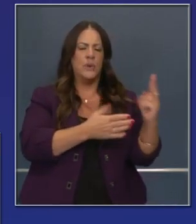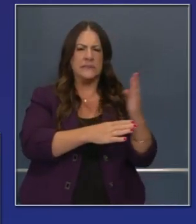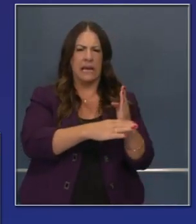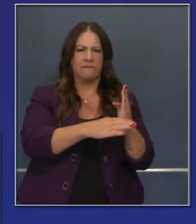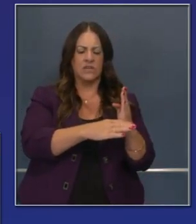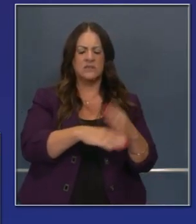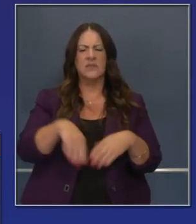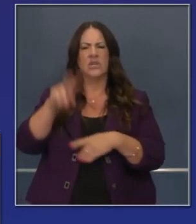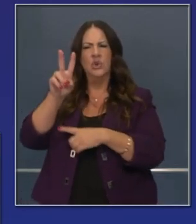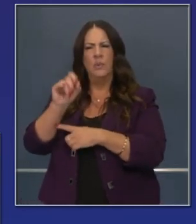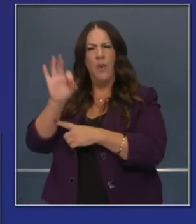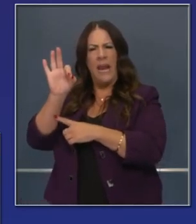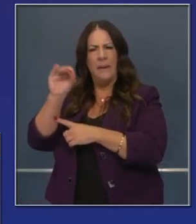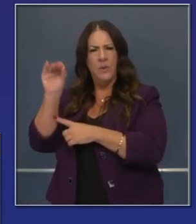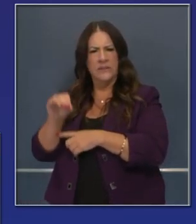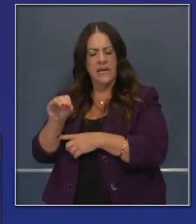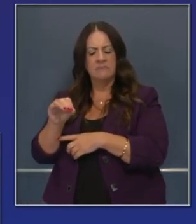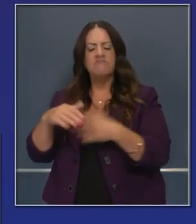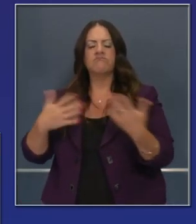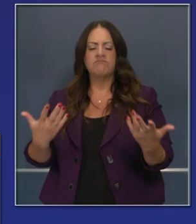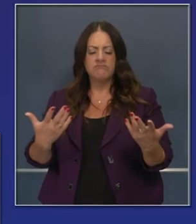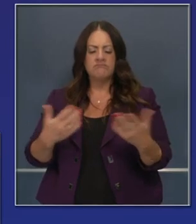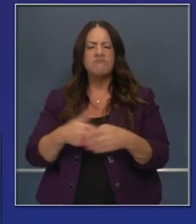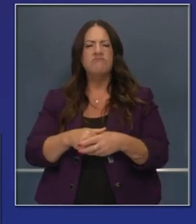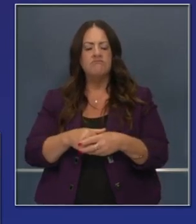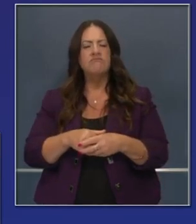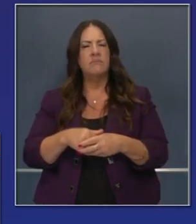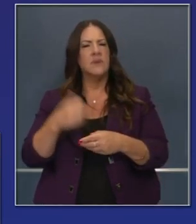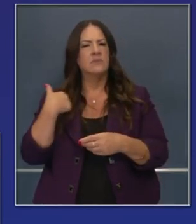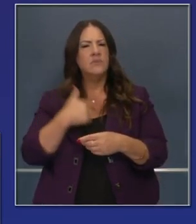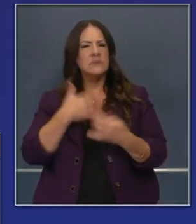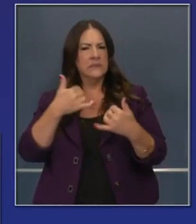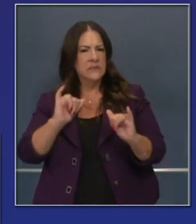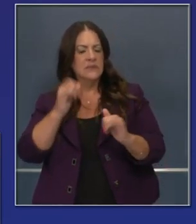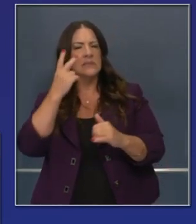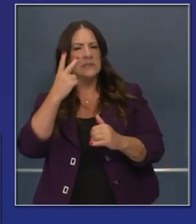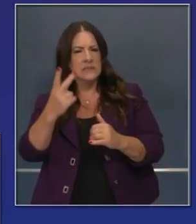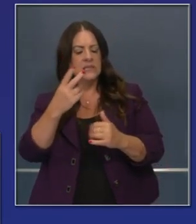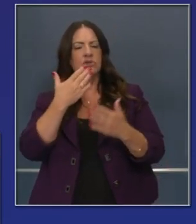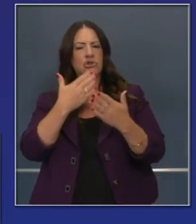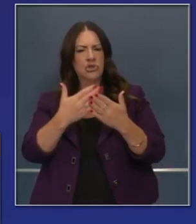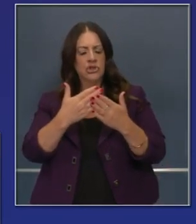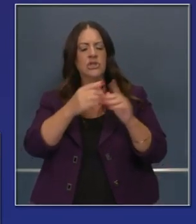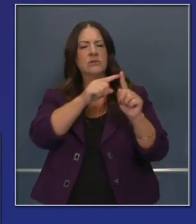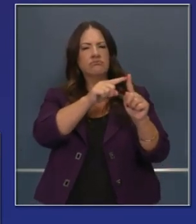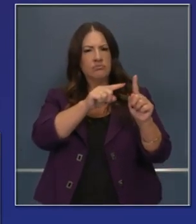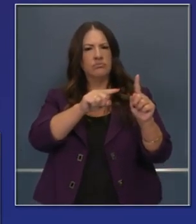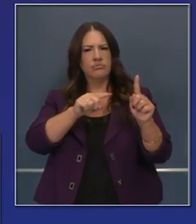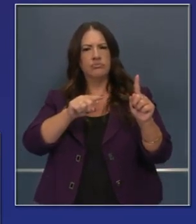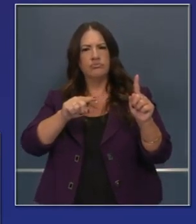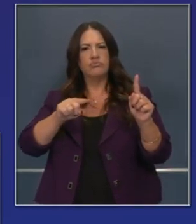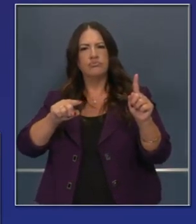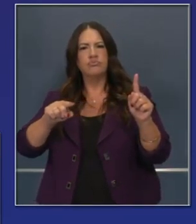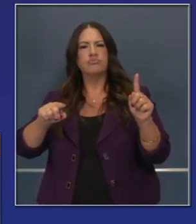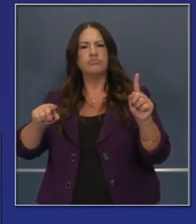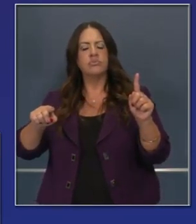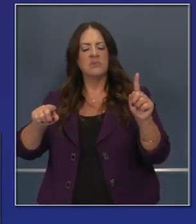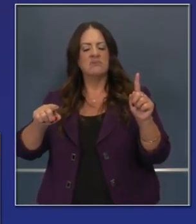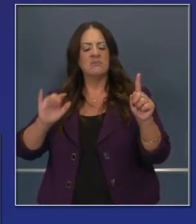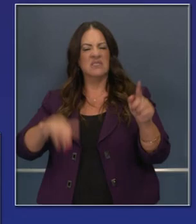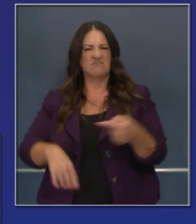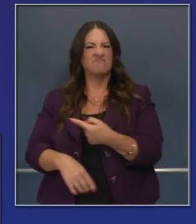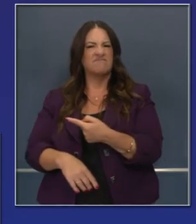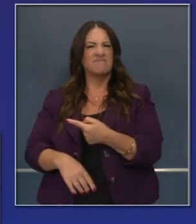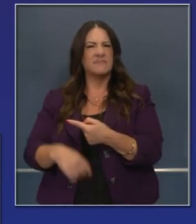días está un poco más alto que el de 14 días, pero sin embargo, estamos viendo esa continuación de la